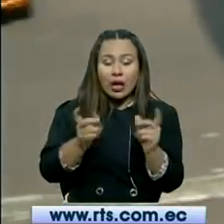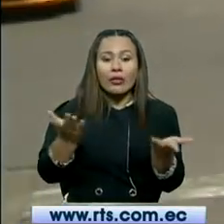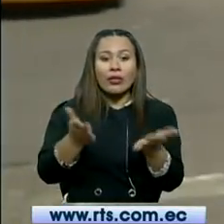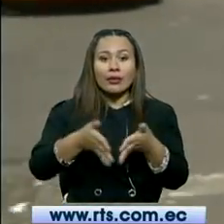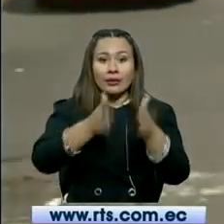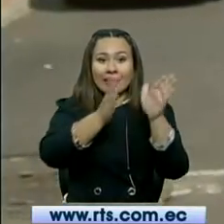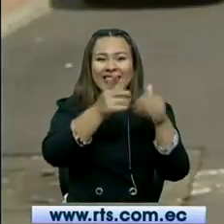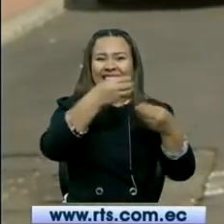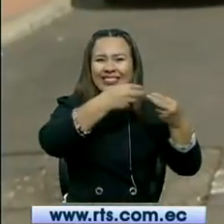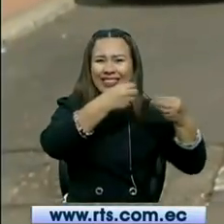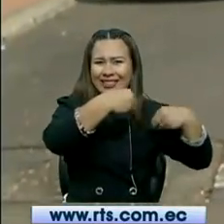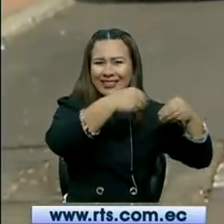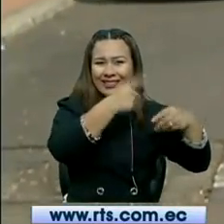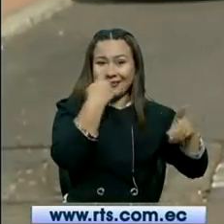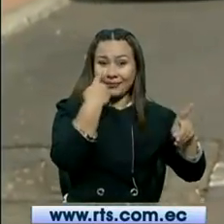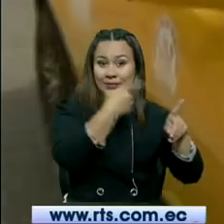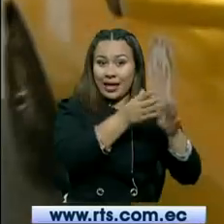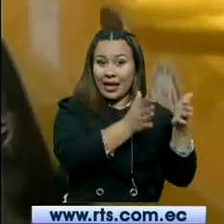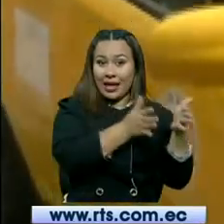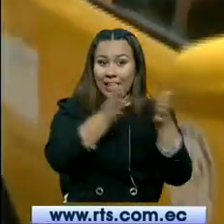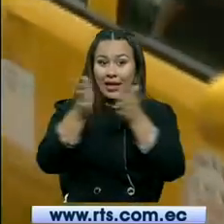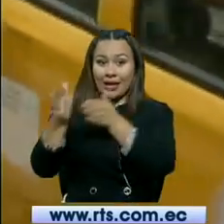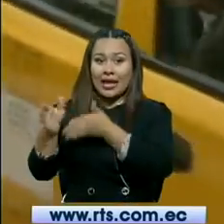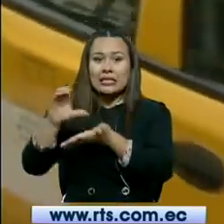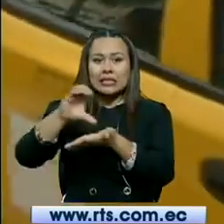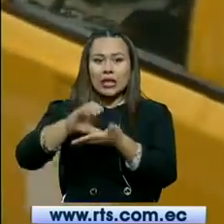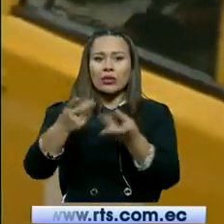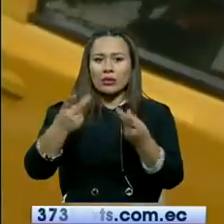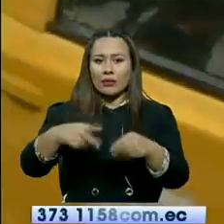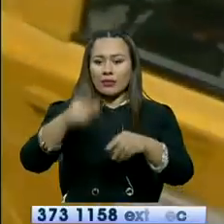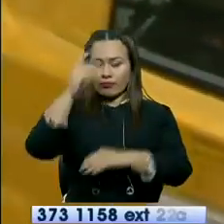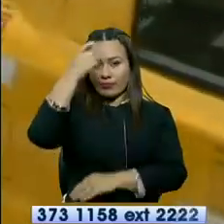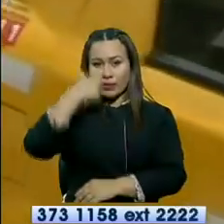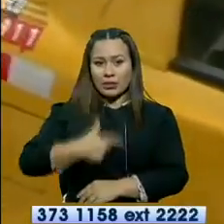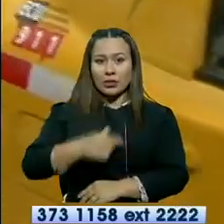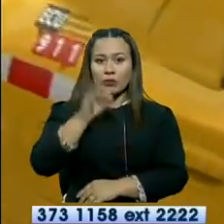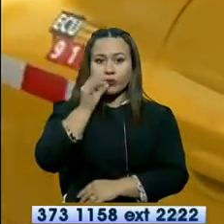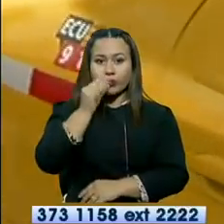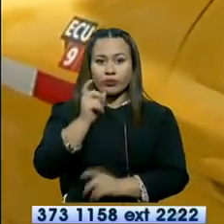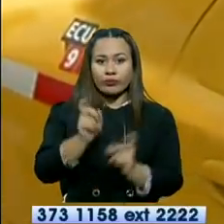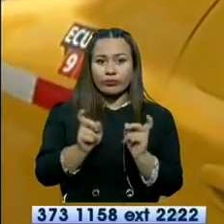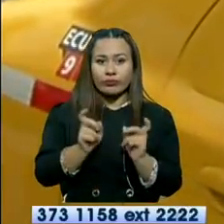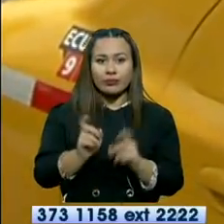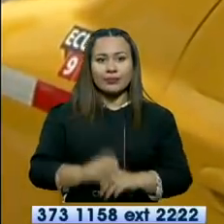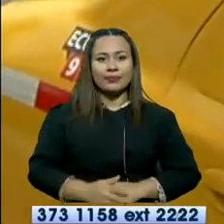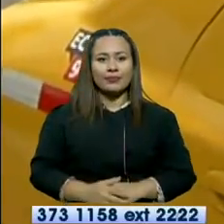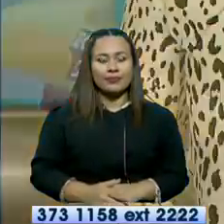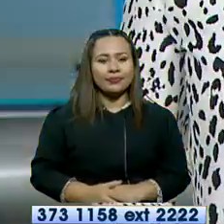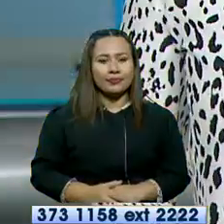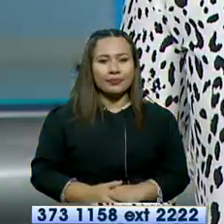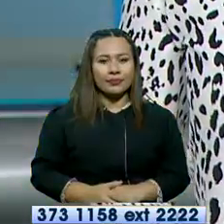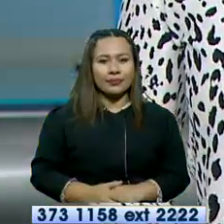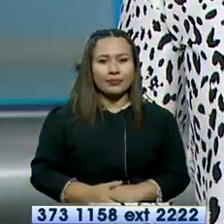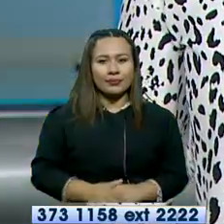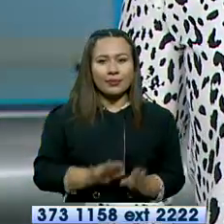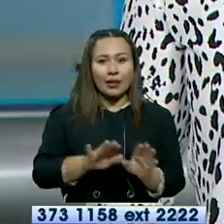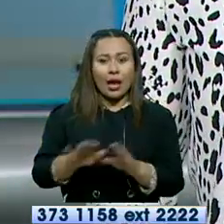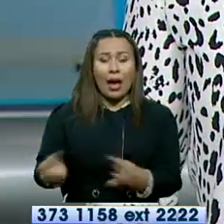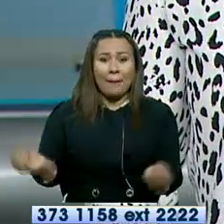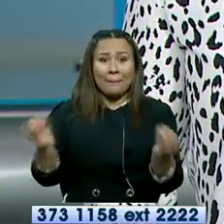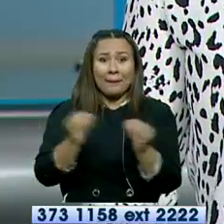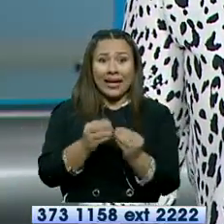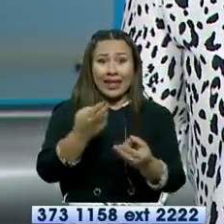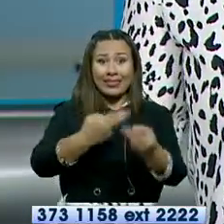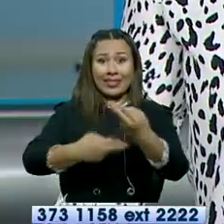centros comerciales y la zona céntrica de la ciudad. Informó Marcela Maquilón. Se incrementa